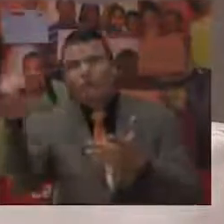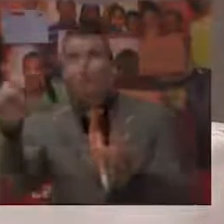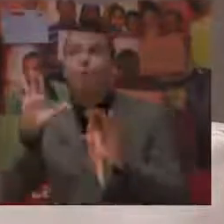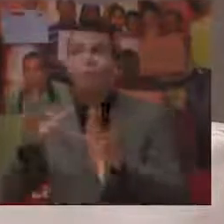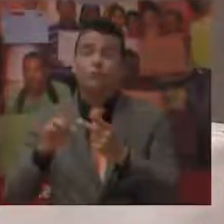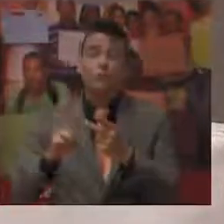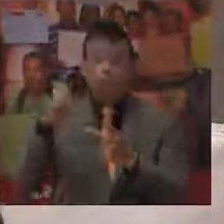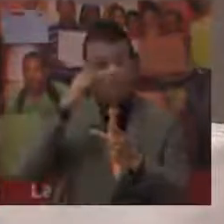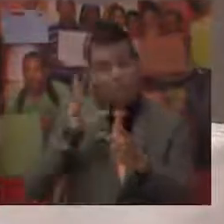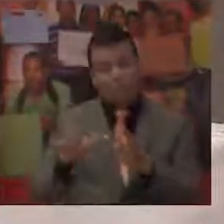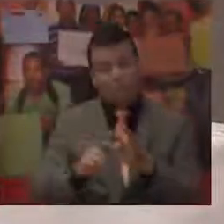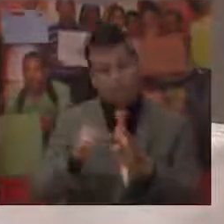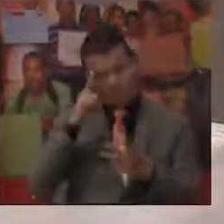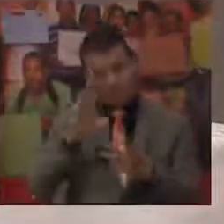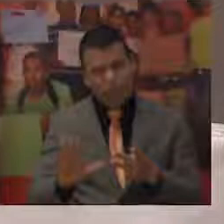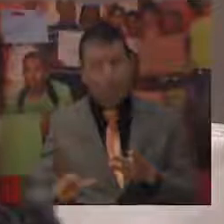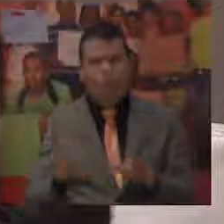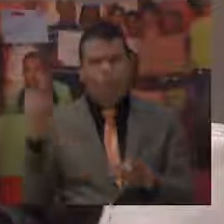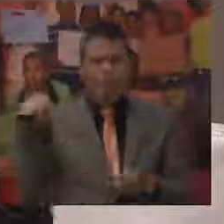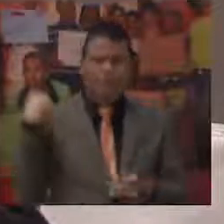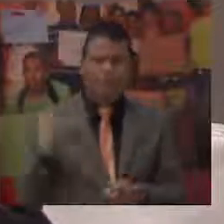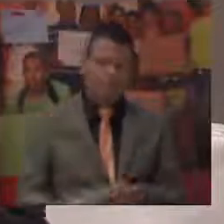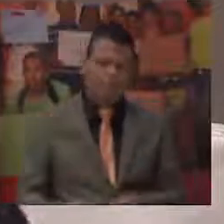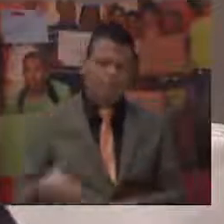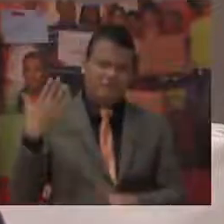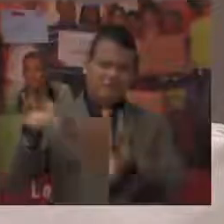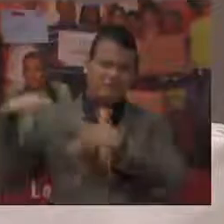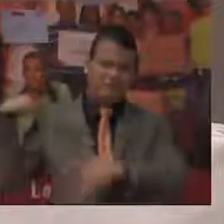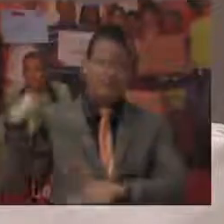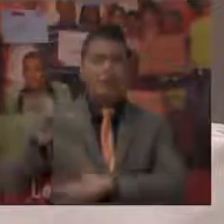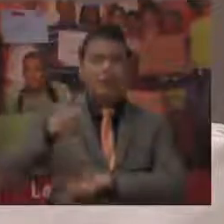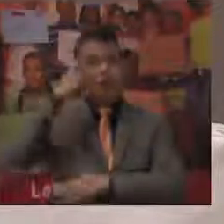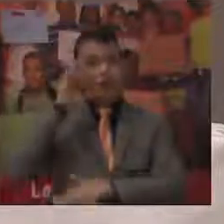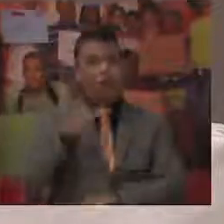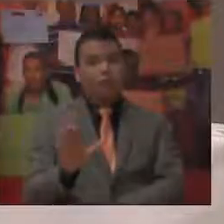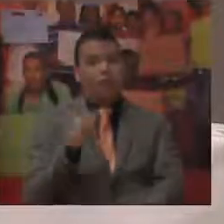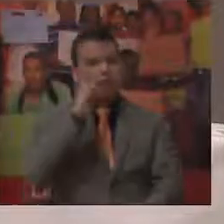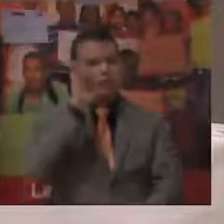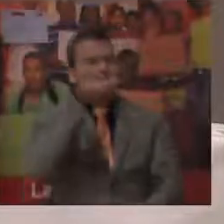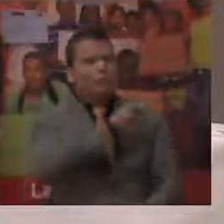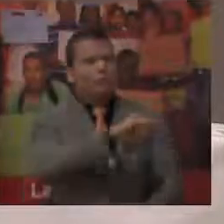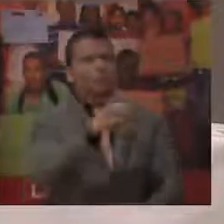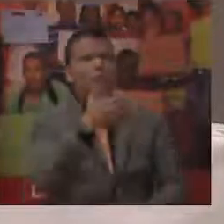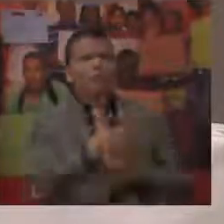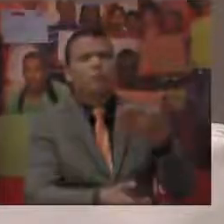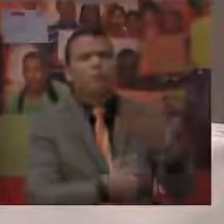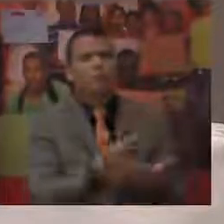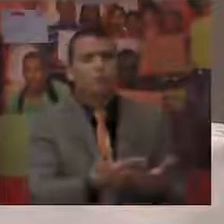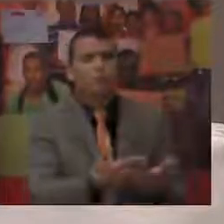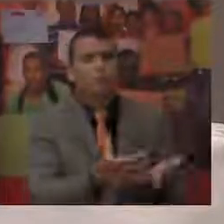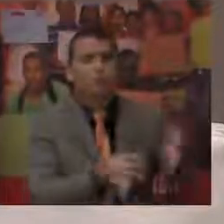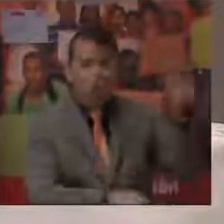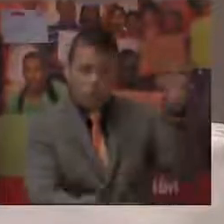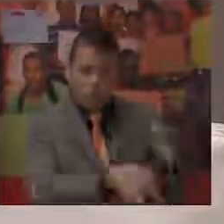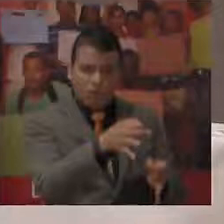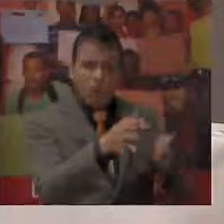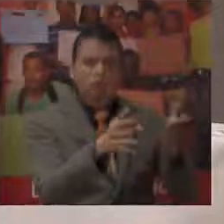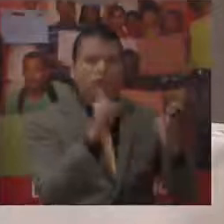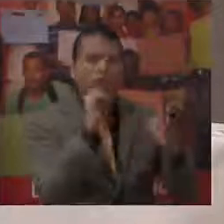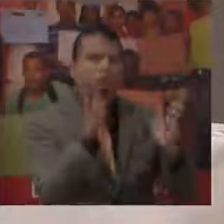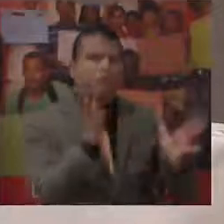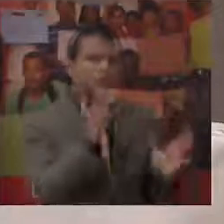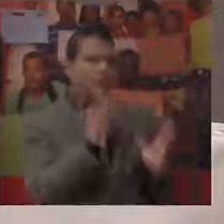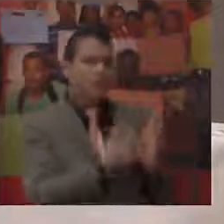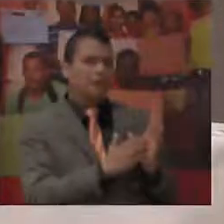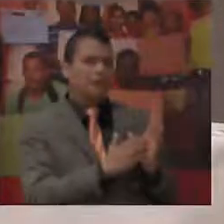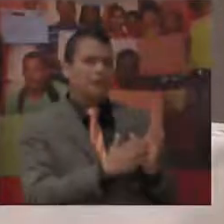teníamos nosotros los abogados. Es decir, yo cómo poder entender que un proceso judicial penal, por ejemplo,